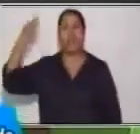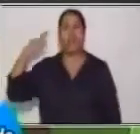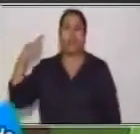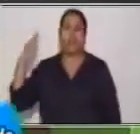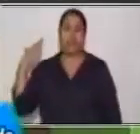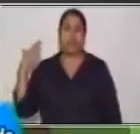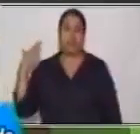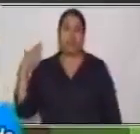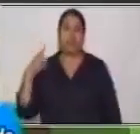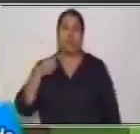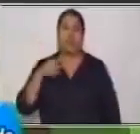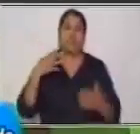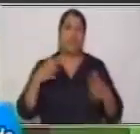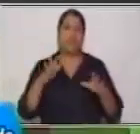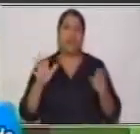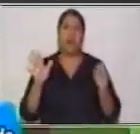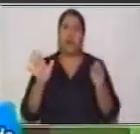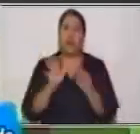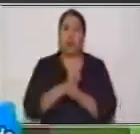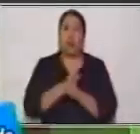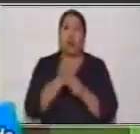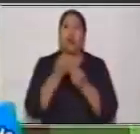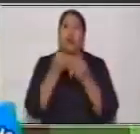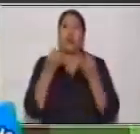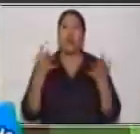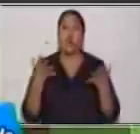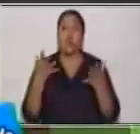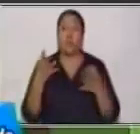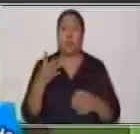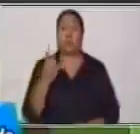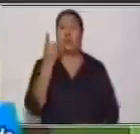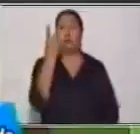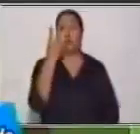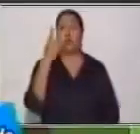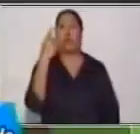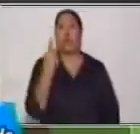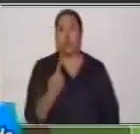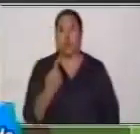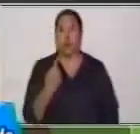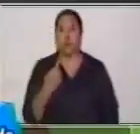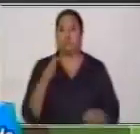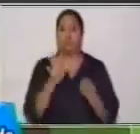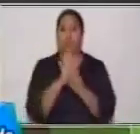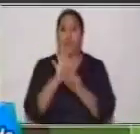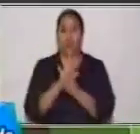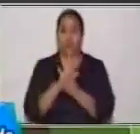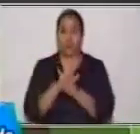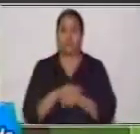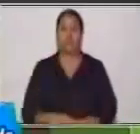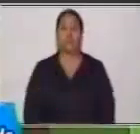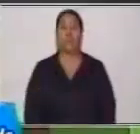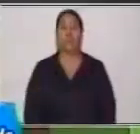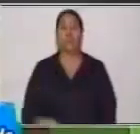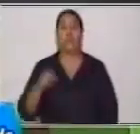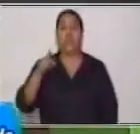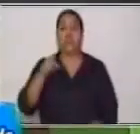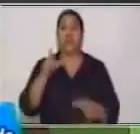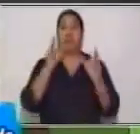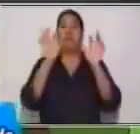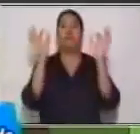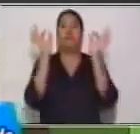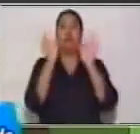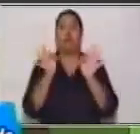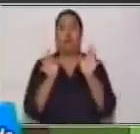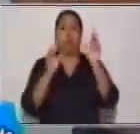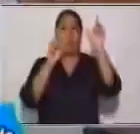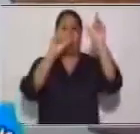son enteros. Esta es una forma práctica de resolver una ecuación fraccionaria y convertirla en una ecuación con